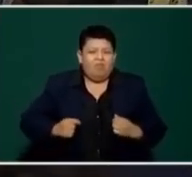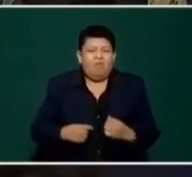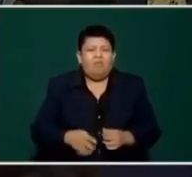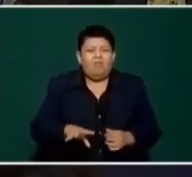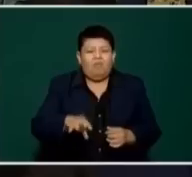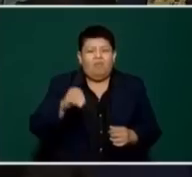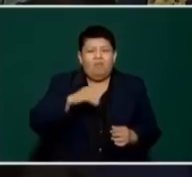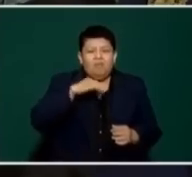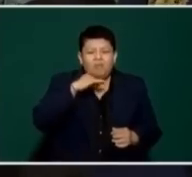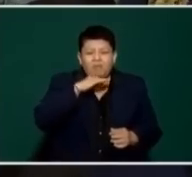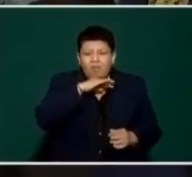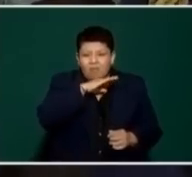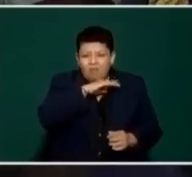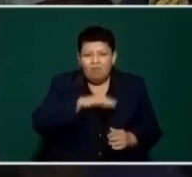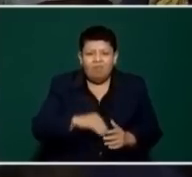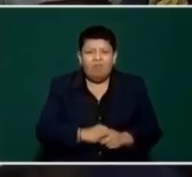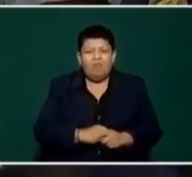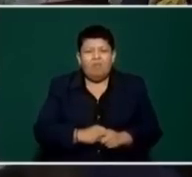una.